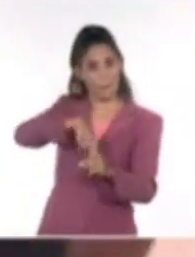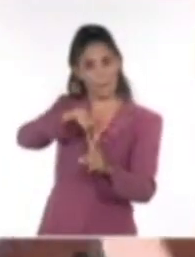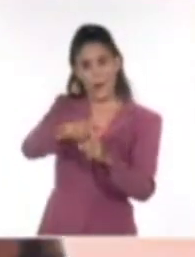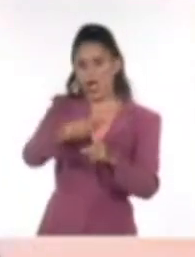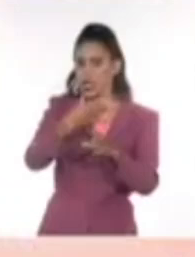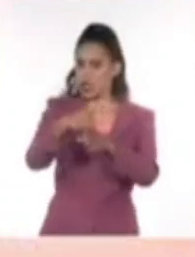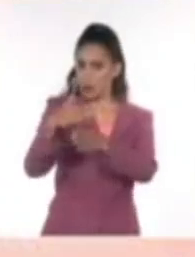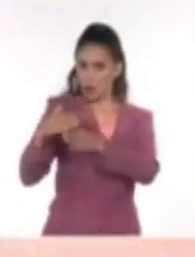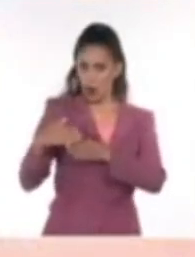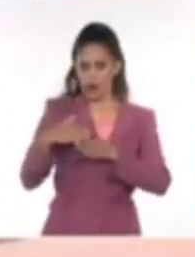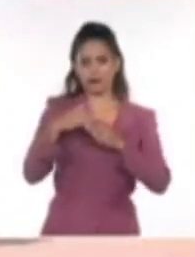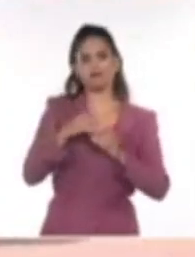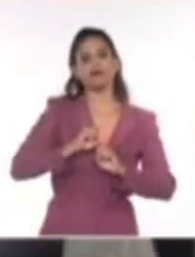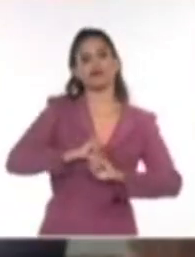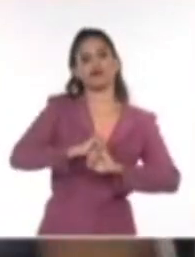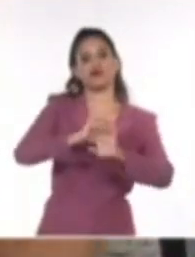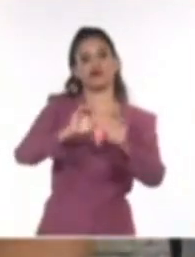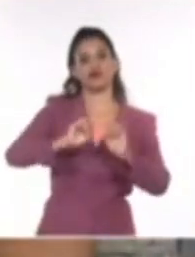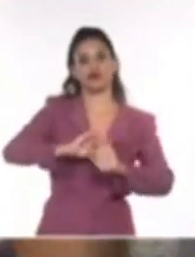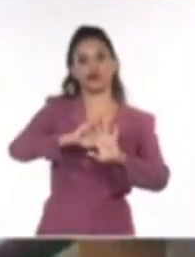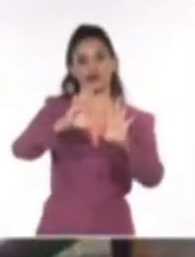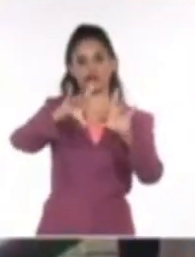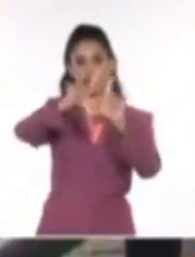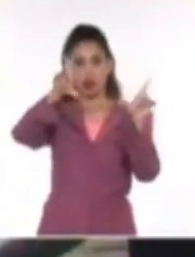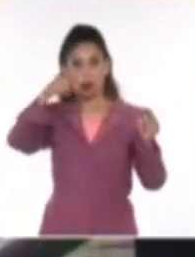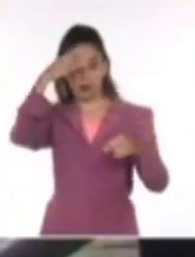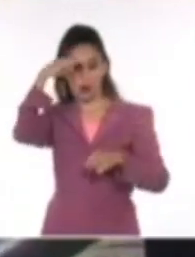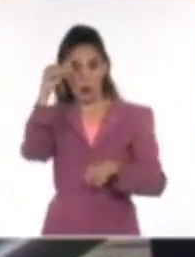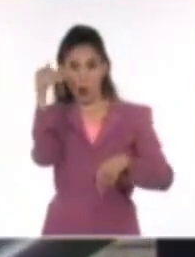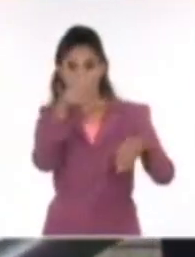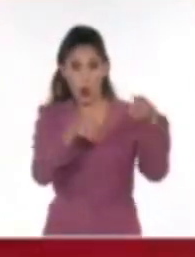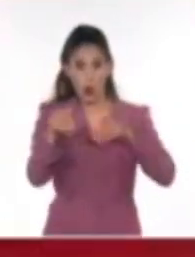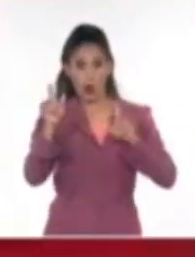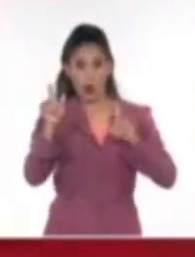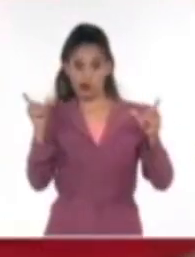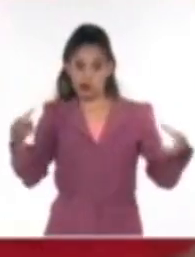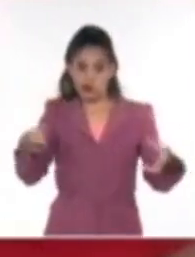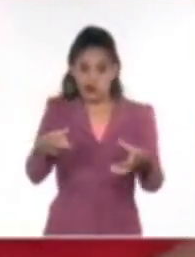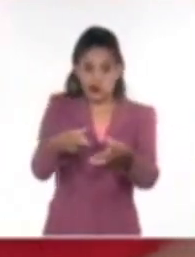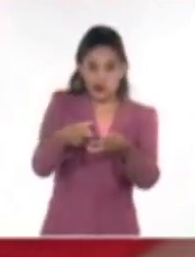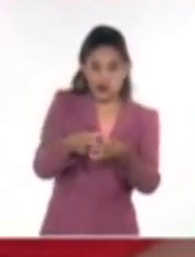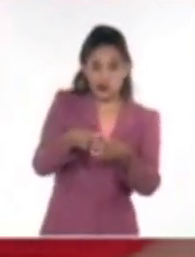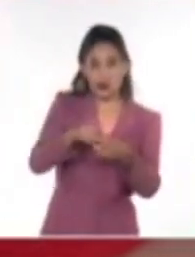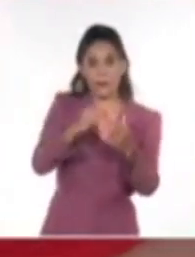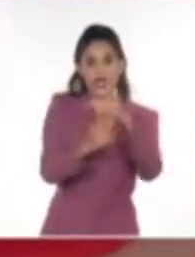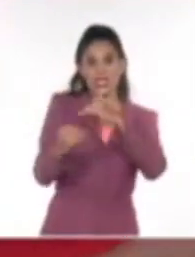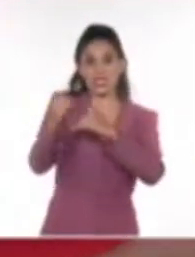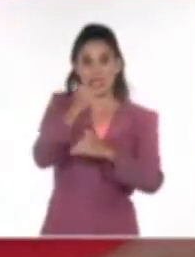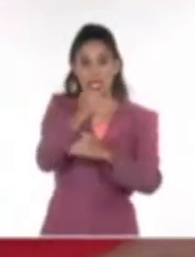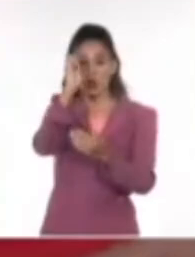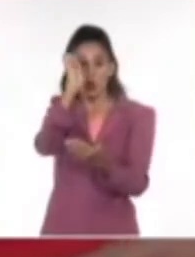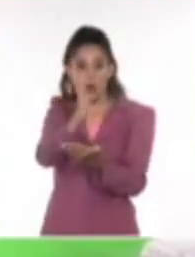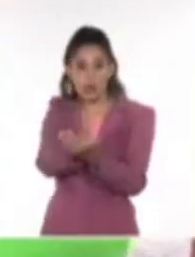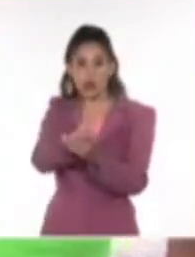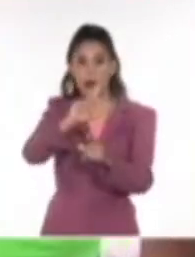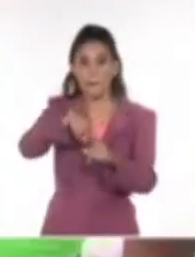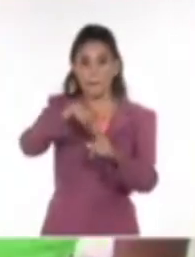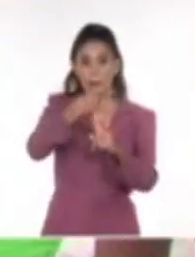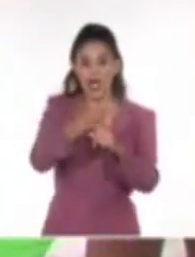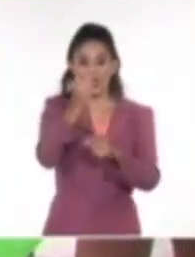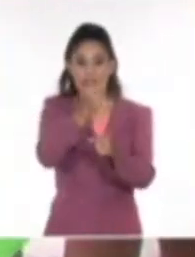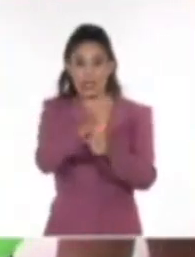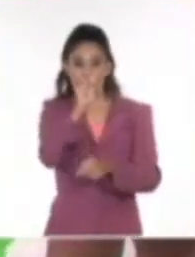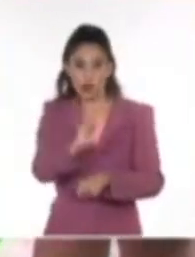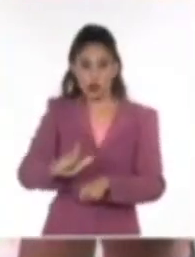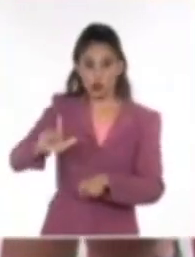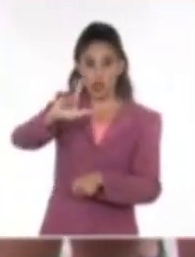La feria reunió a diversos organismos del gobierno, incluyendo el Ministerio de Educación, Trabajo y Seguridad Social,